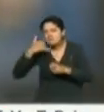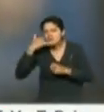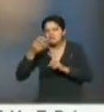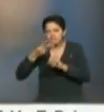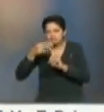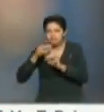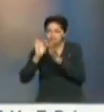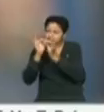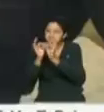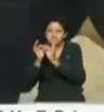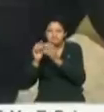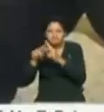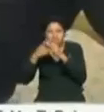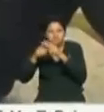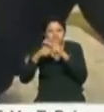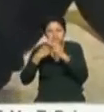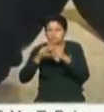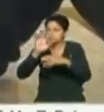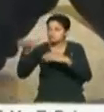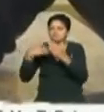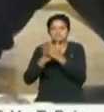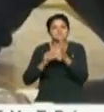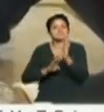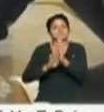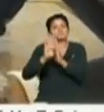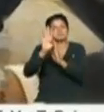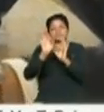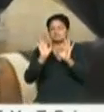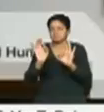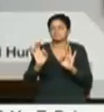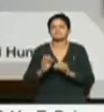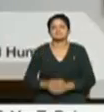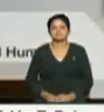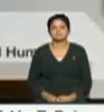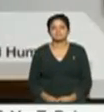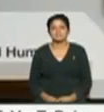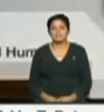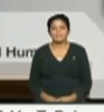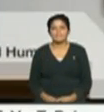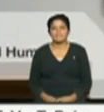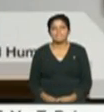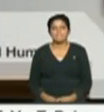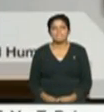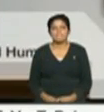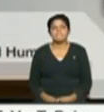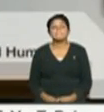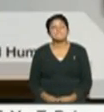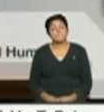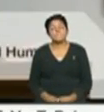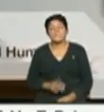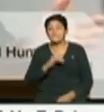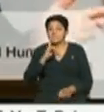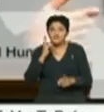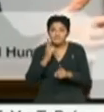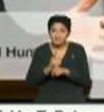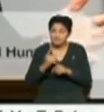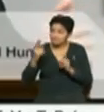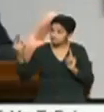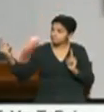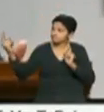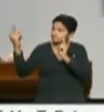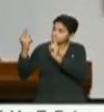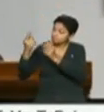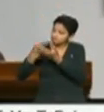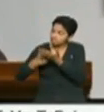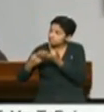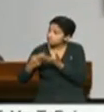para la diversificación de la economía ecuatoriana. La incorporación de esa mesa tiene que ver con la gran